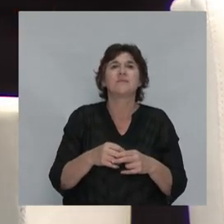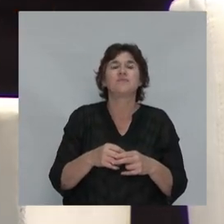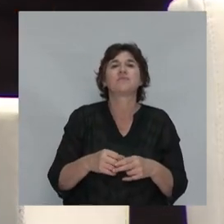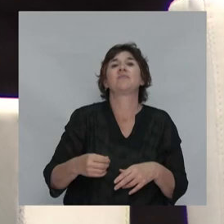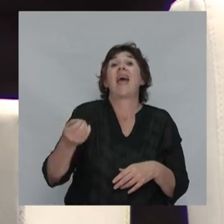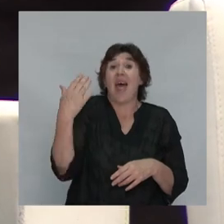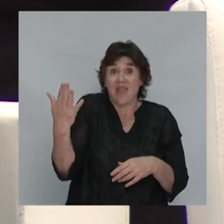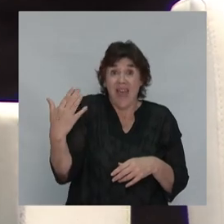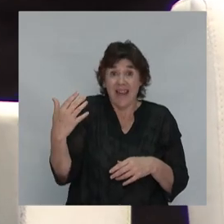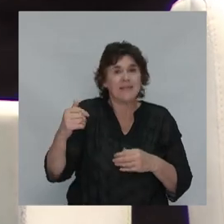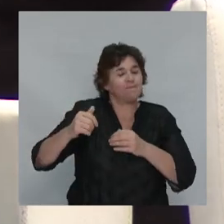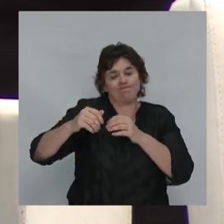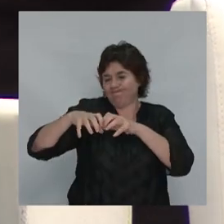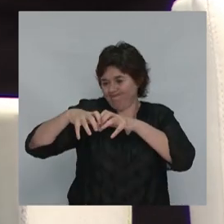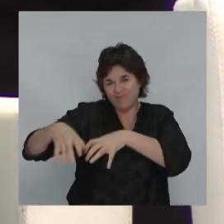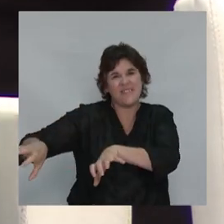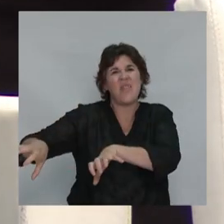se divide.